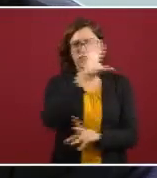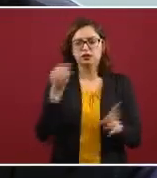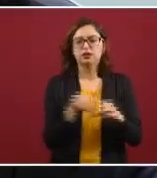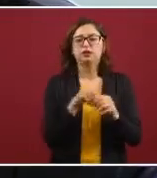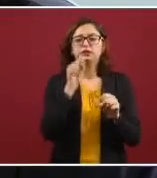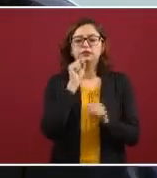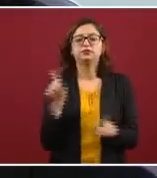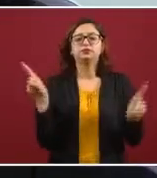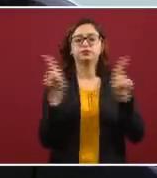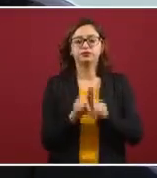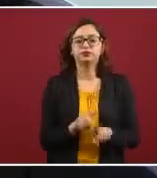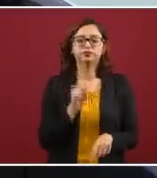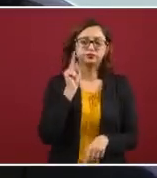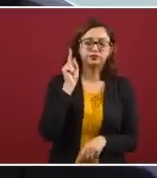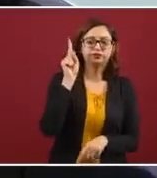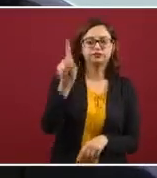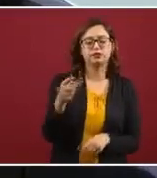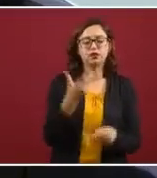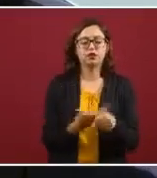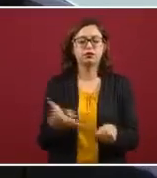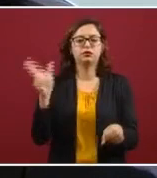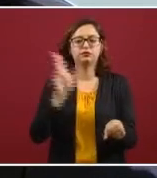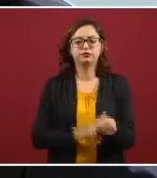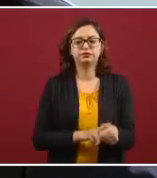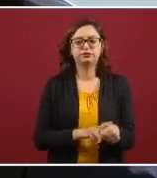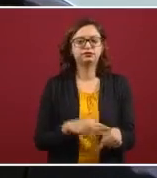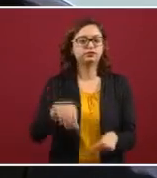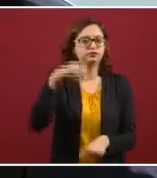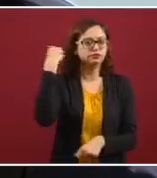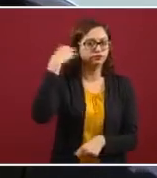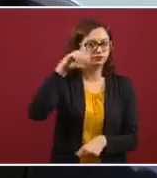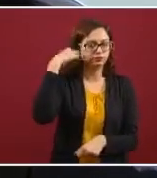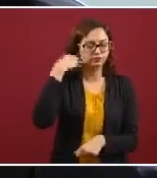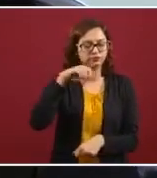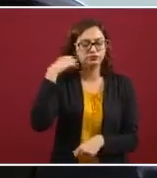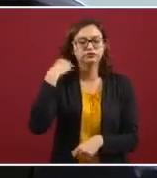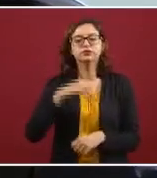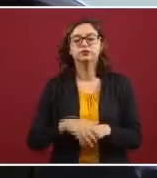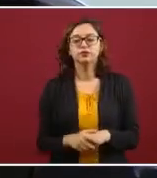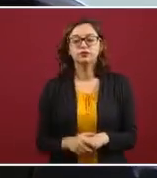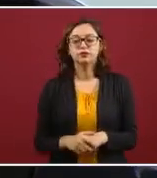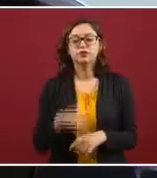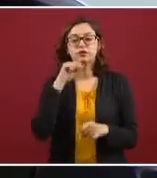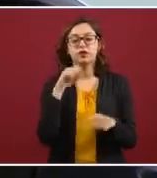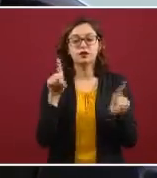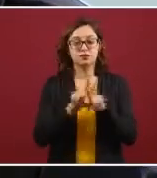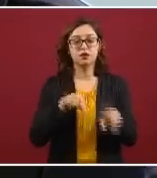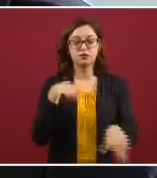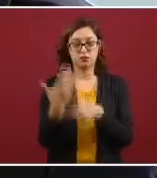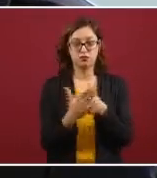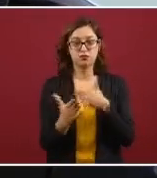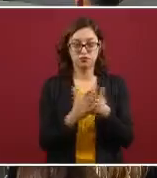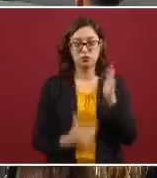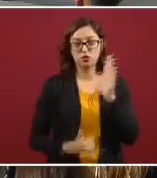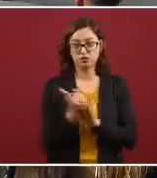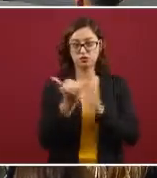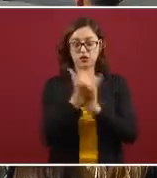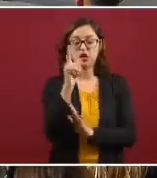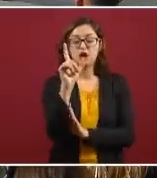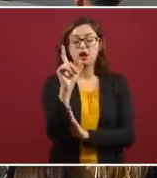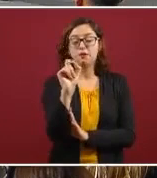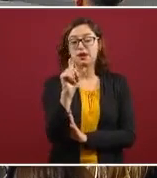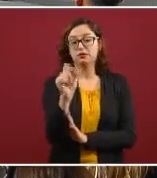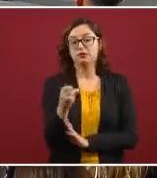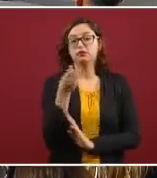del hospital de Huajuapan de León en Oaxaca. También se llevará a cabo la construcción de 23 nuevos albergues.